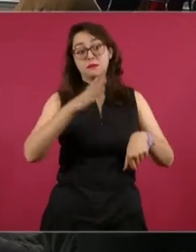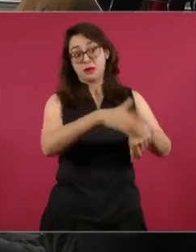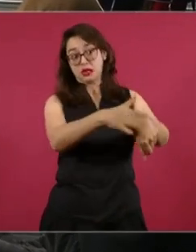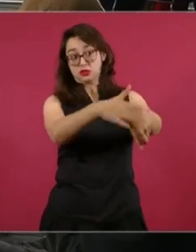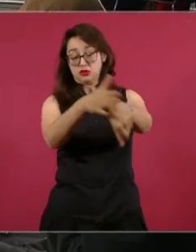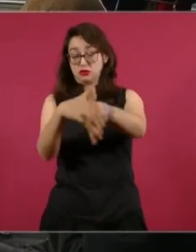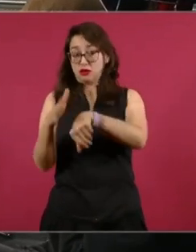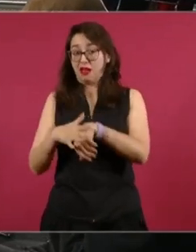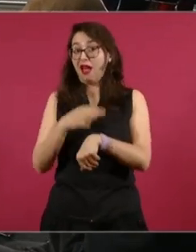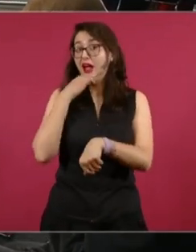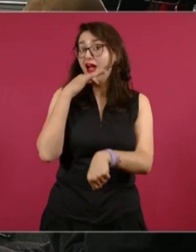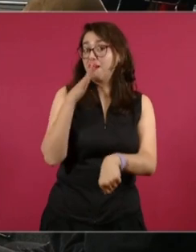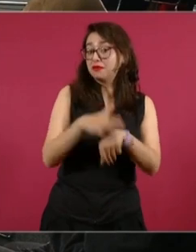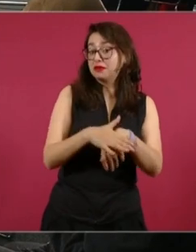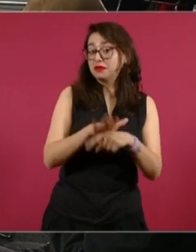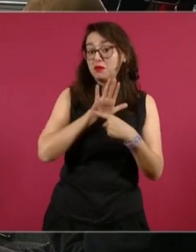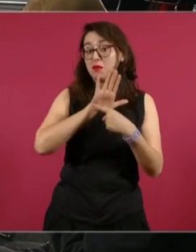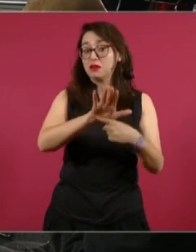somos nosotros